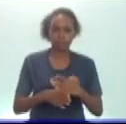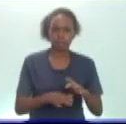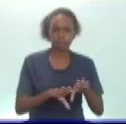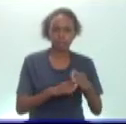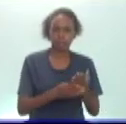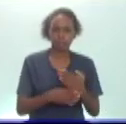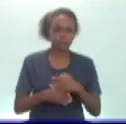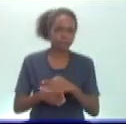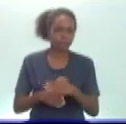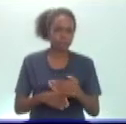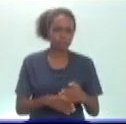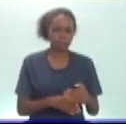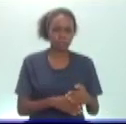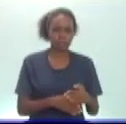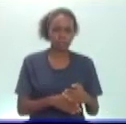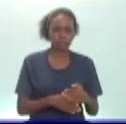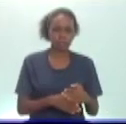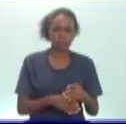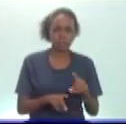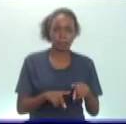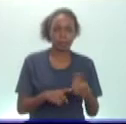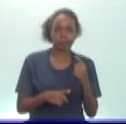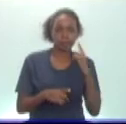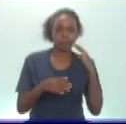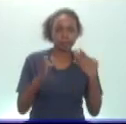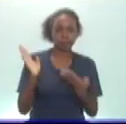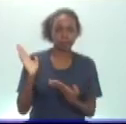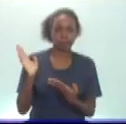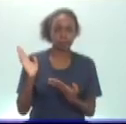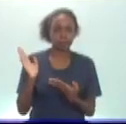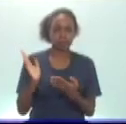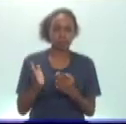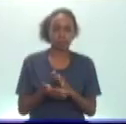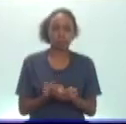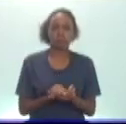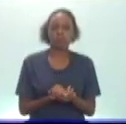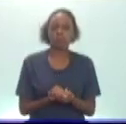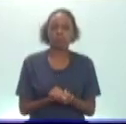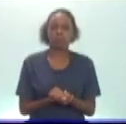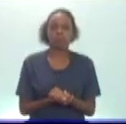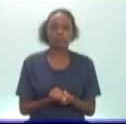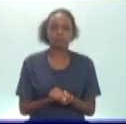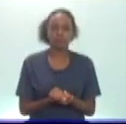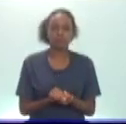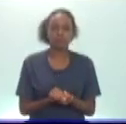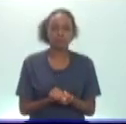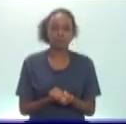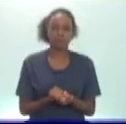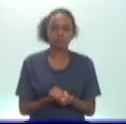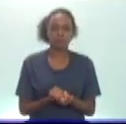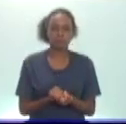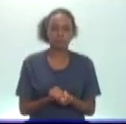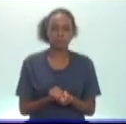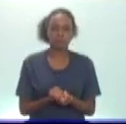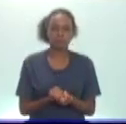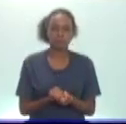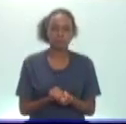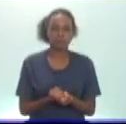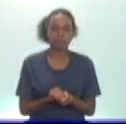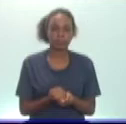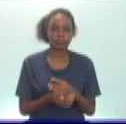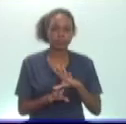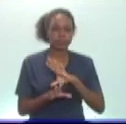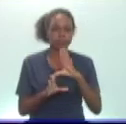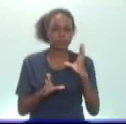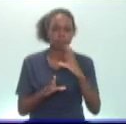en 24.276 personas ha transportado el barco durante ese año en total, o en total ha transportado